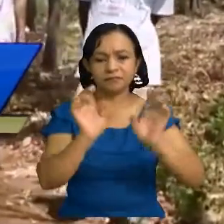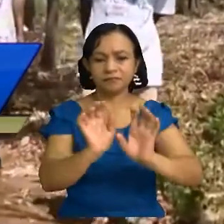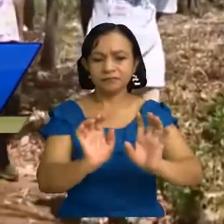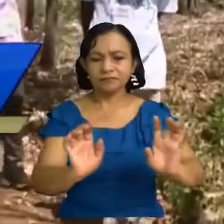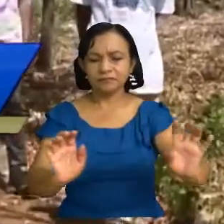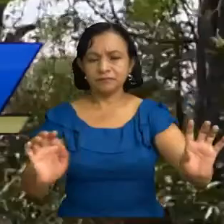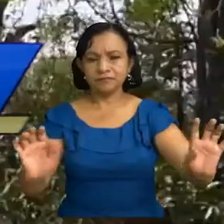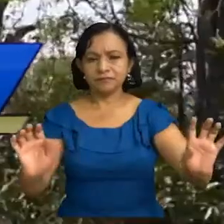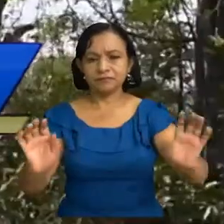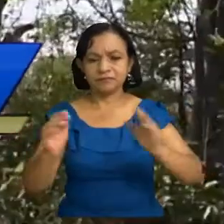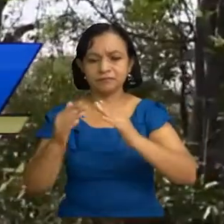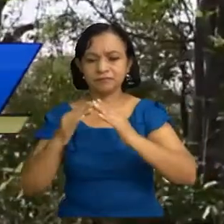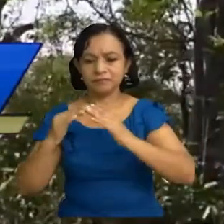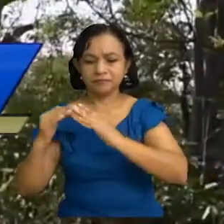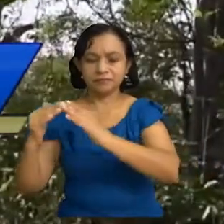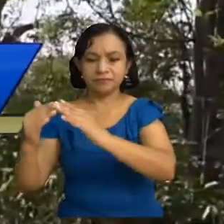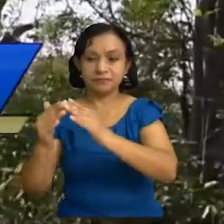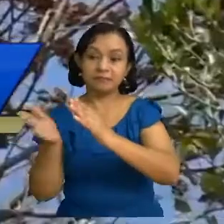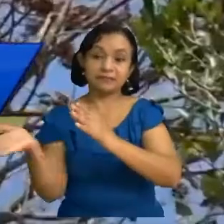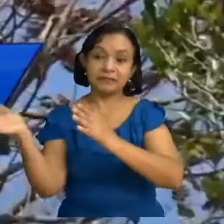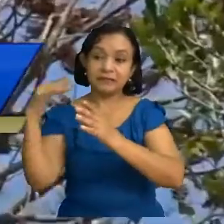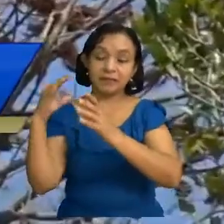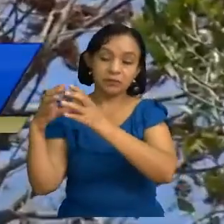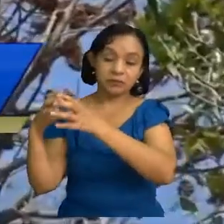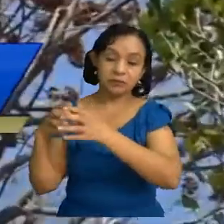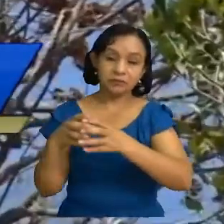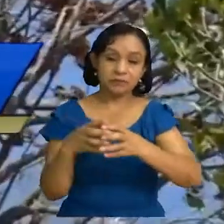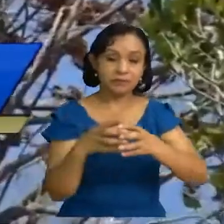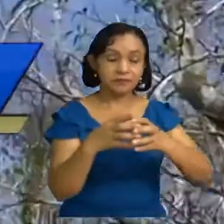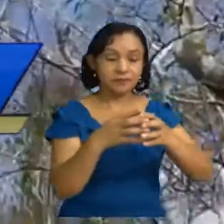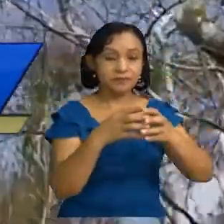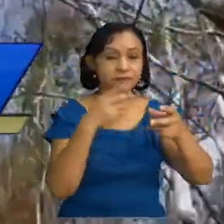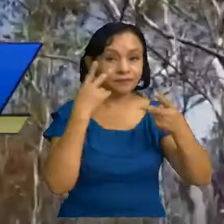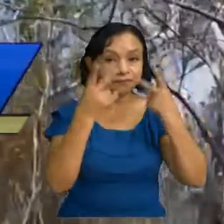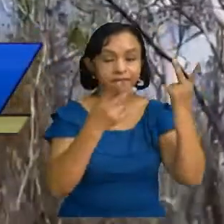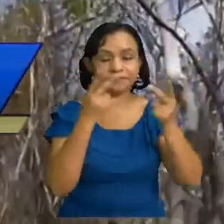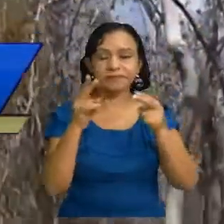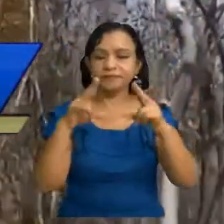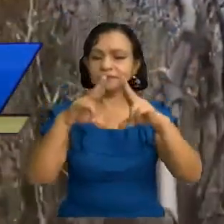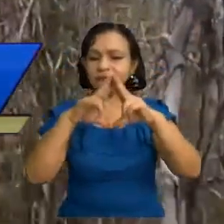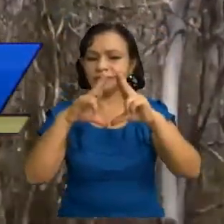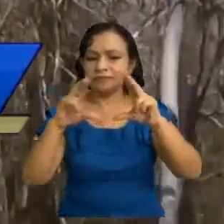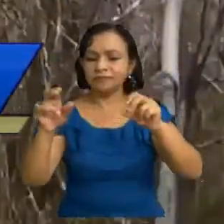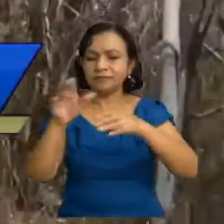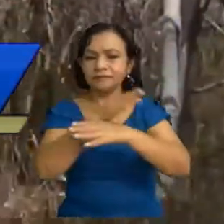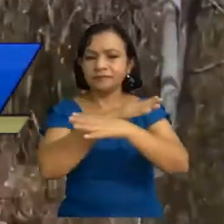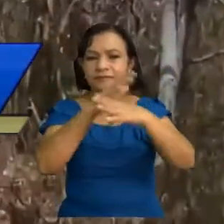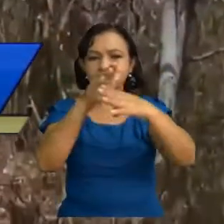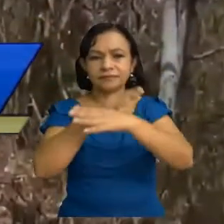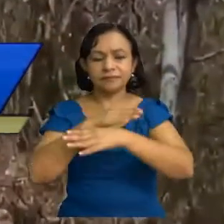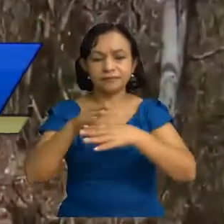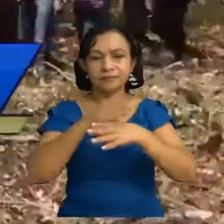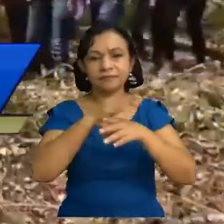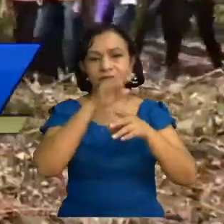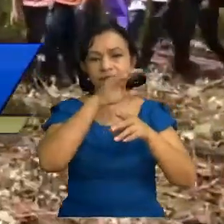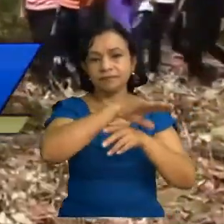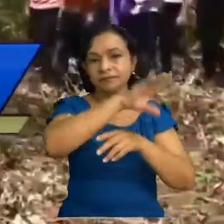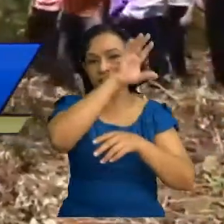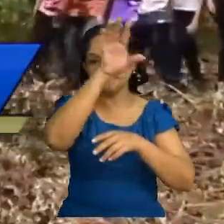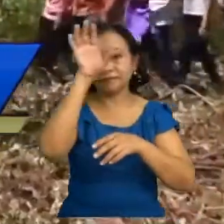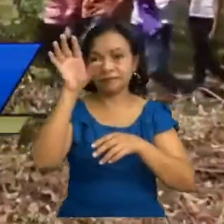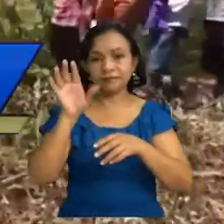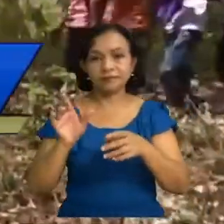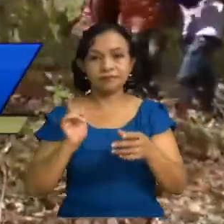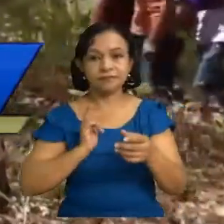de los barrios de managua y eso también lo estamos replicando a nivel nacional por los arboretos que llevamos a la fecha